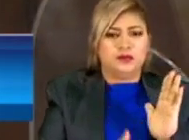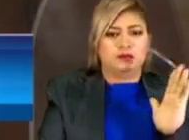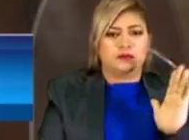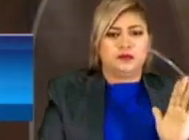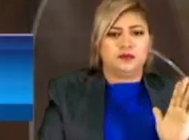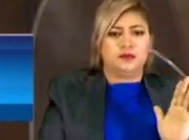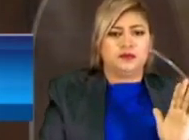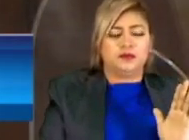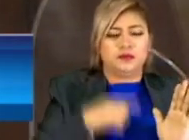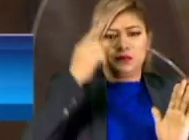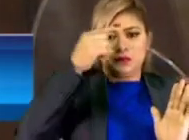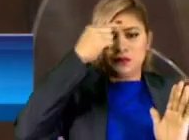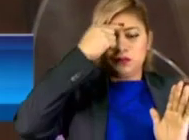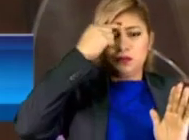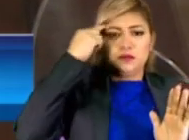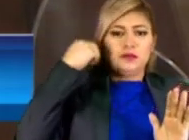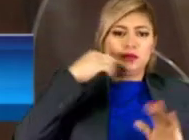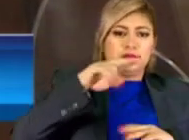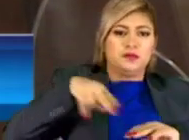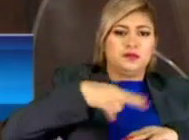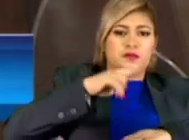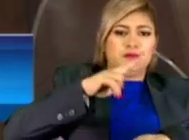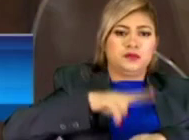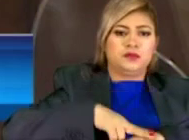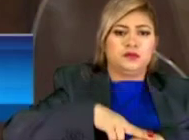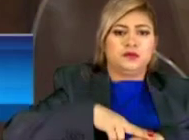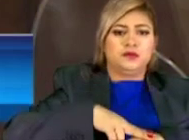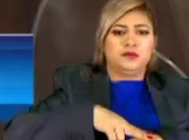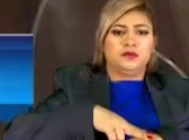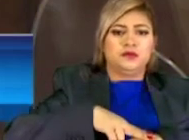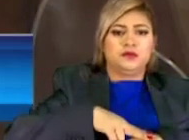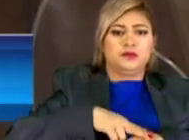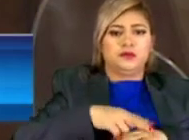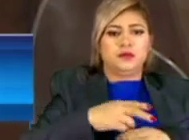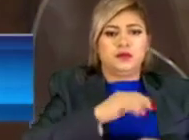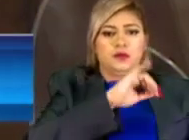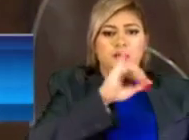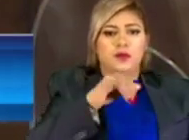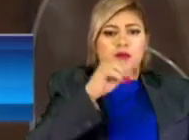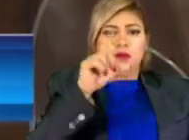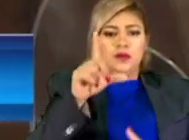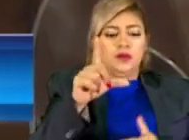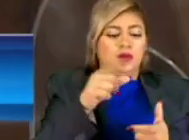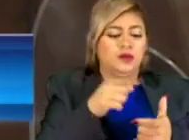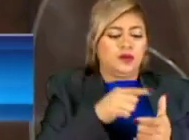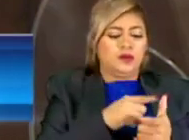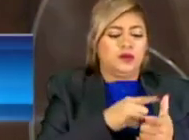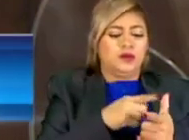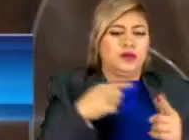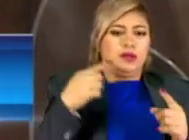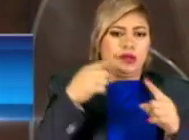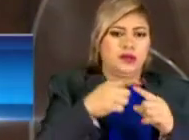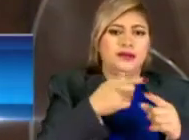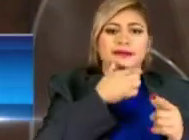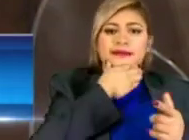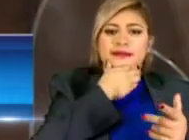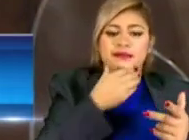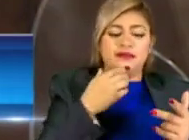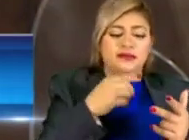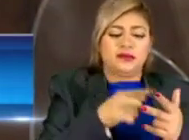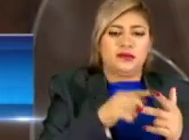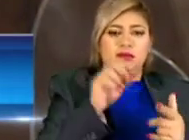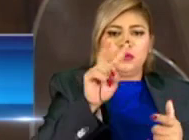que el Gobierno Nacional ha concretado entre julio y diciembre del 2021